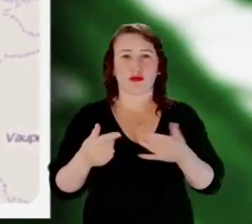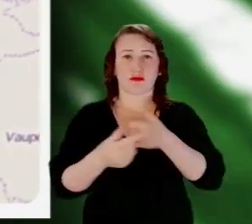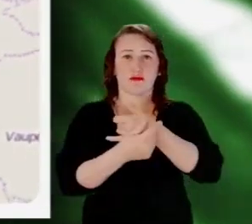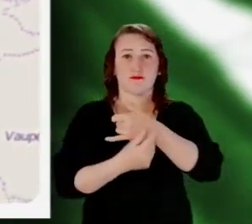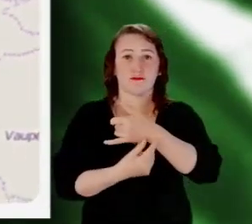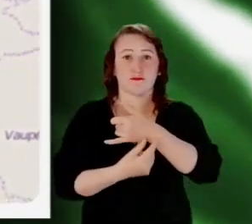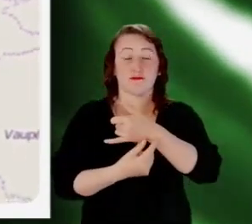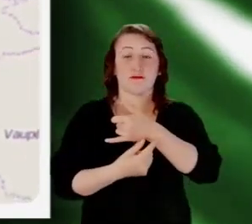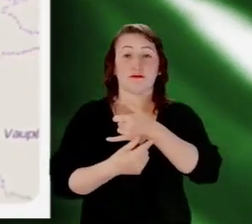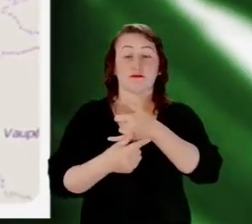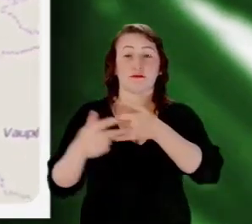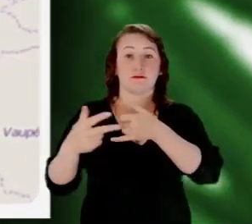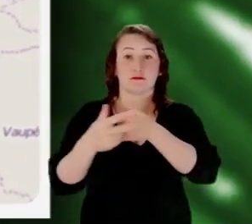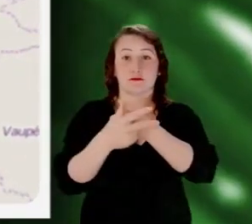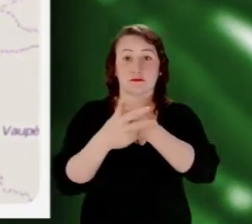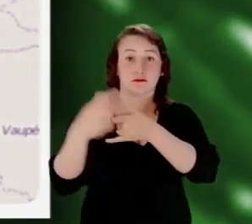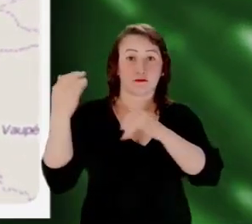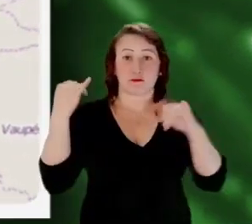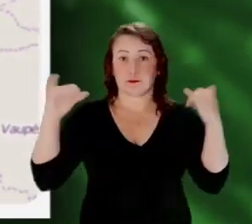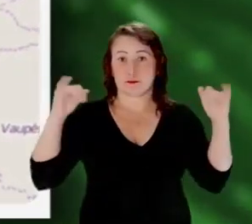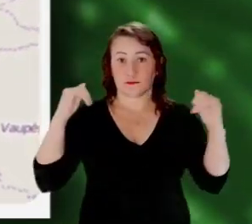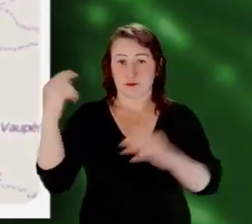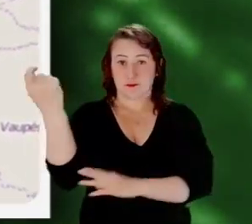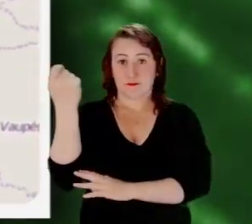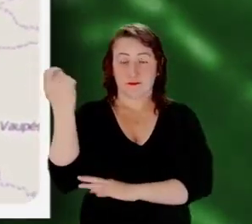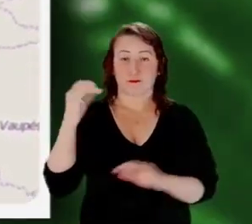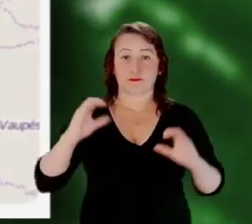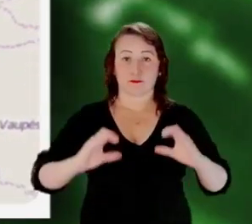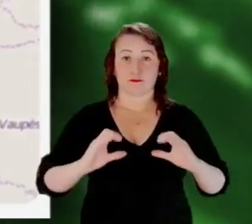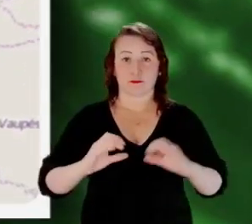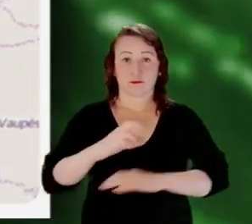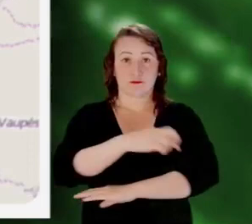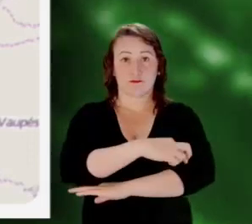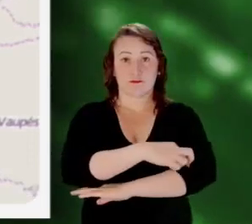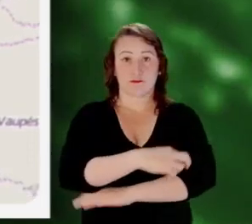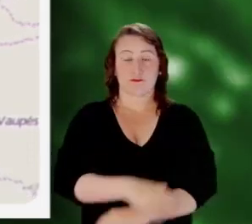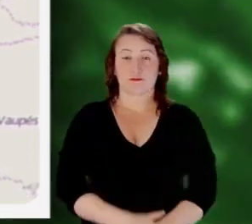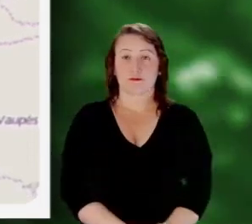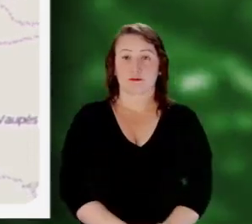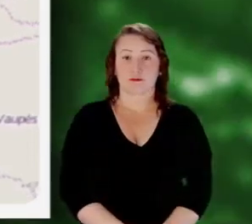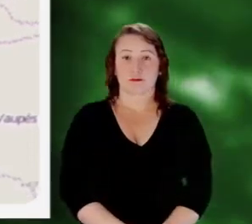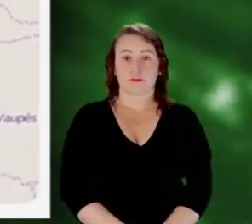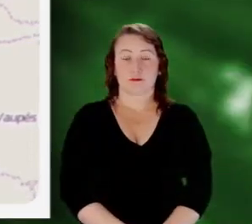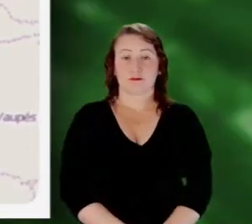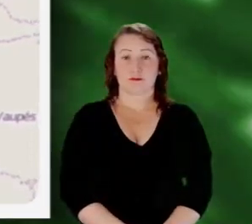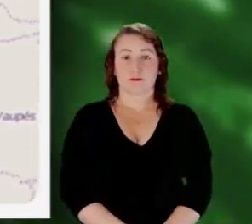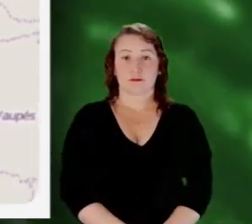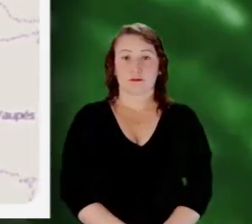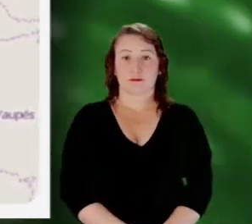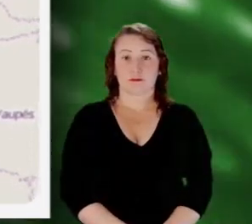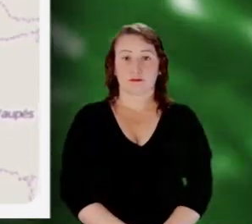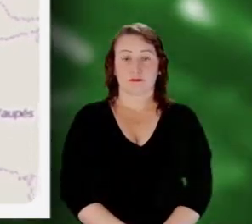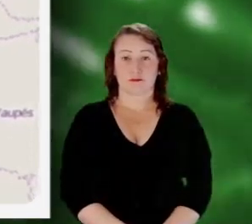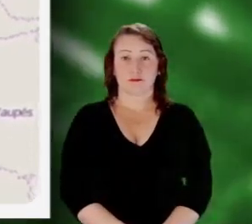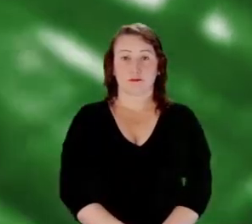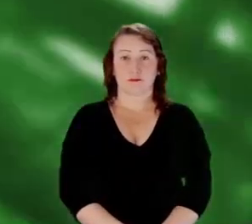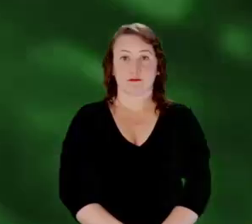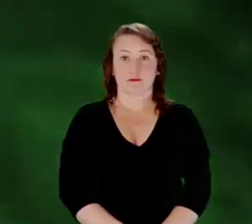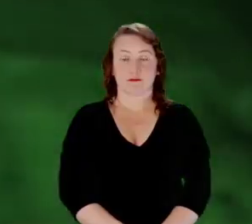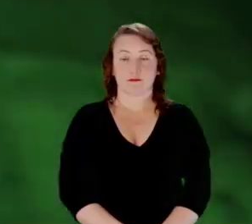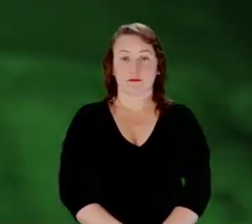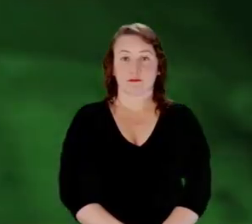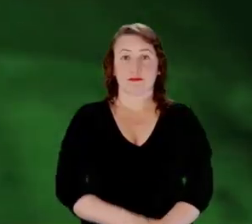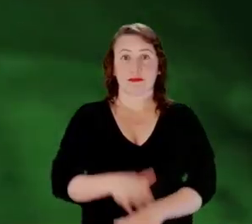Alerta roja por probables deslizamientos en el Pacífico, la región andina, Casanare, Meta, Caquetá y Putumayo.